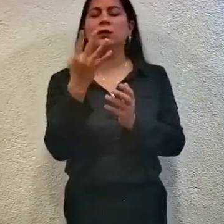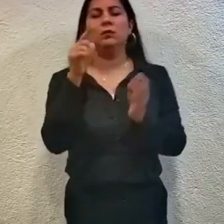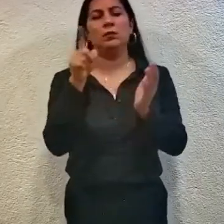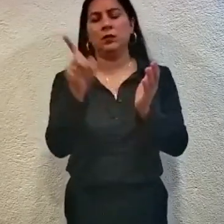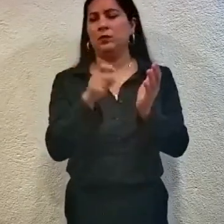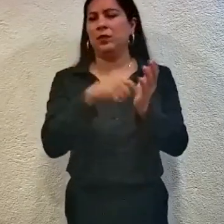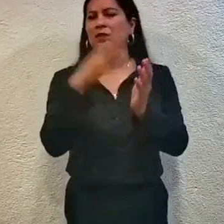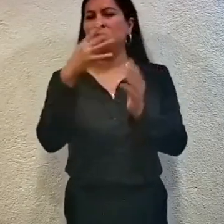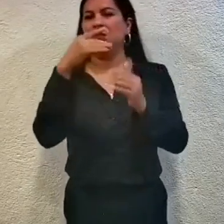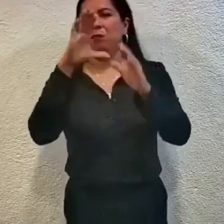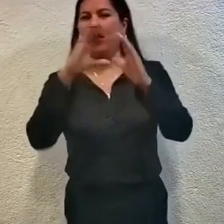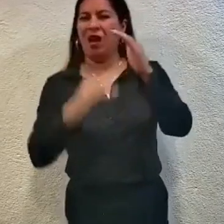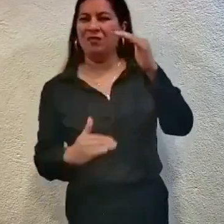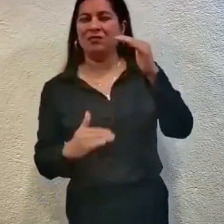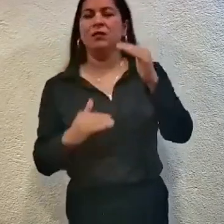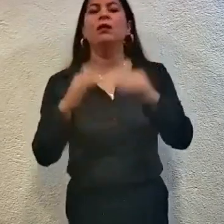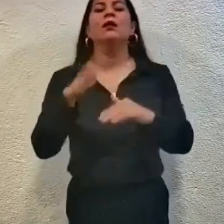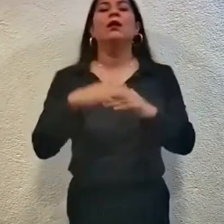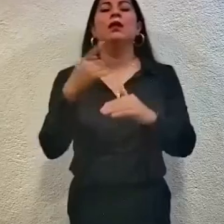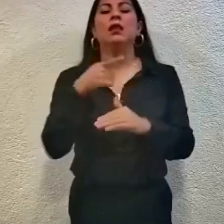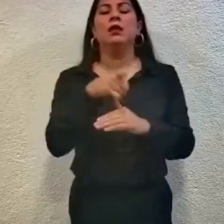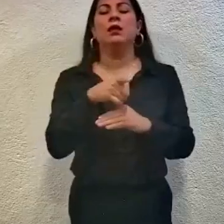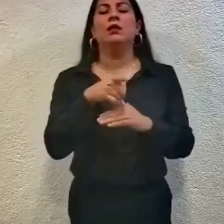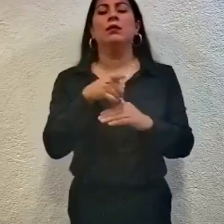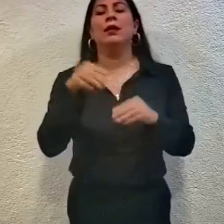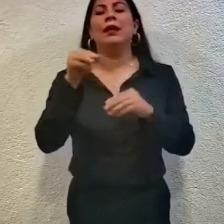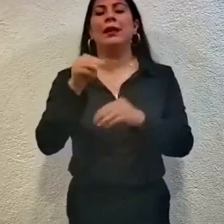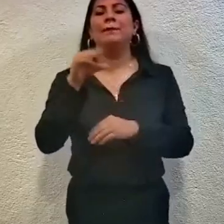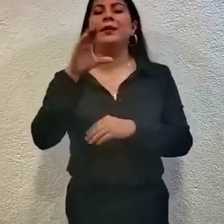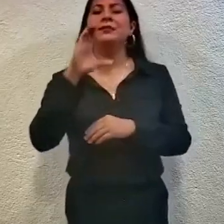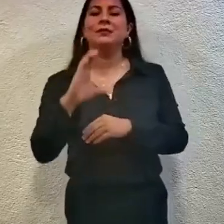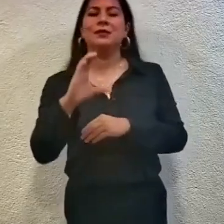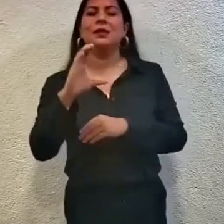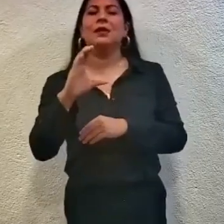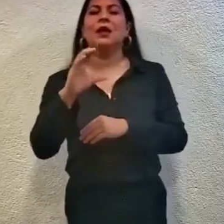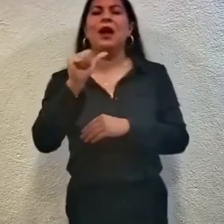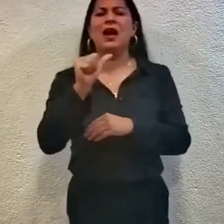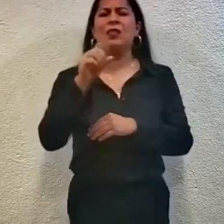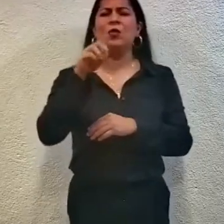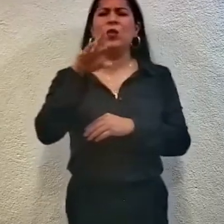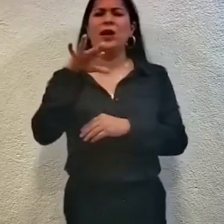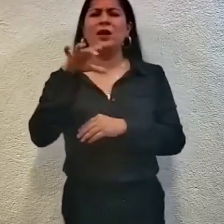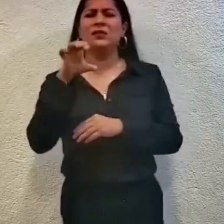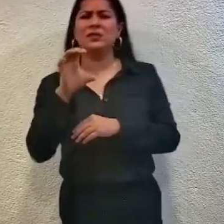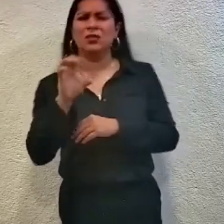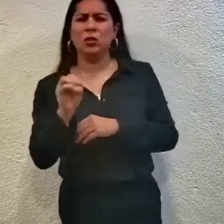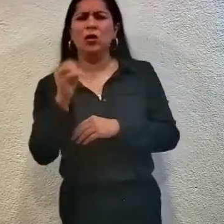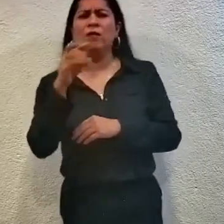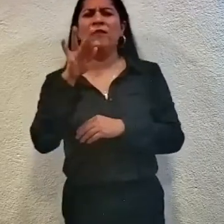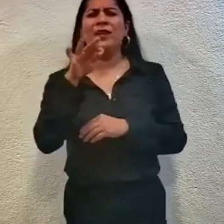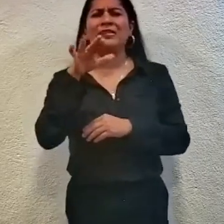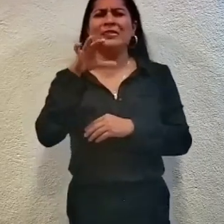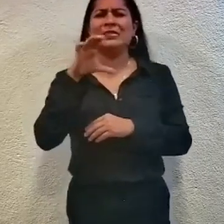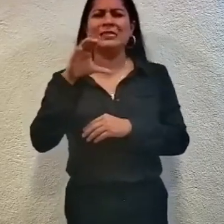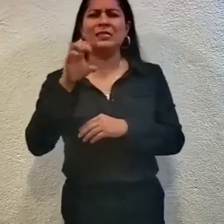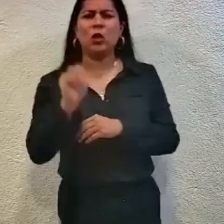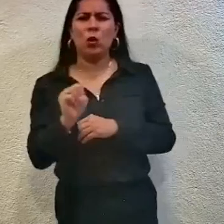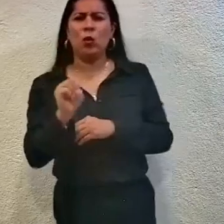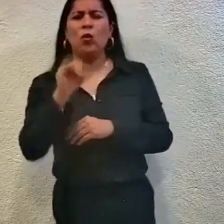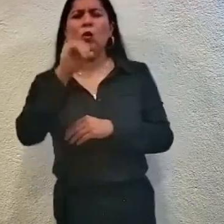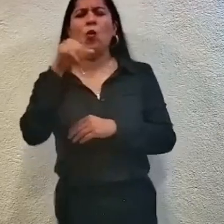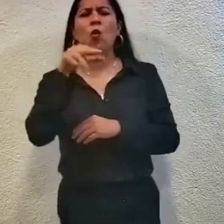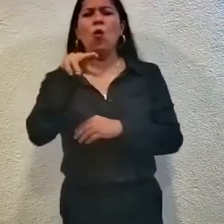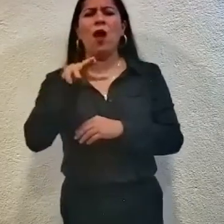TEE/224/2024 acumulados. La parte actora es Movimiento Ciudadano, Adoración Ayala Sánchez, Francisco Velázquez Adán, Juan